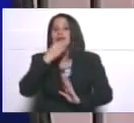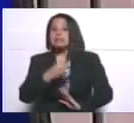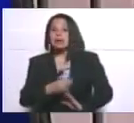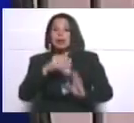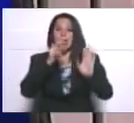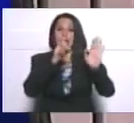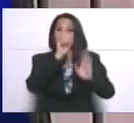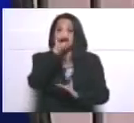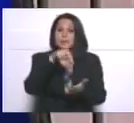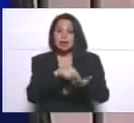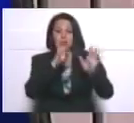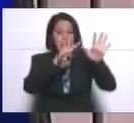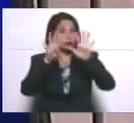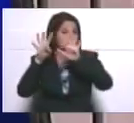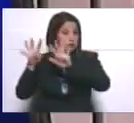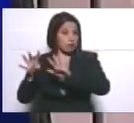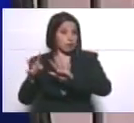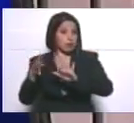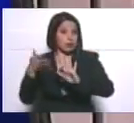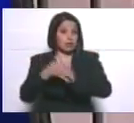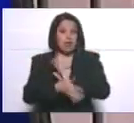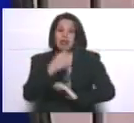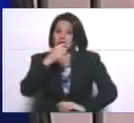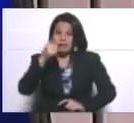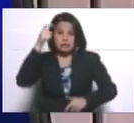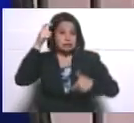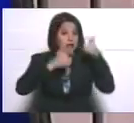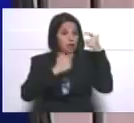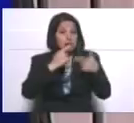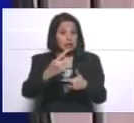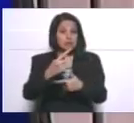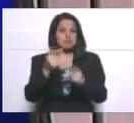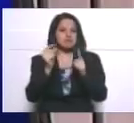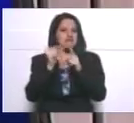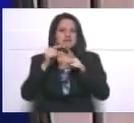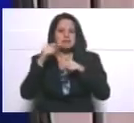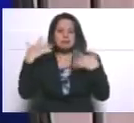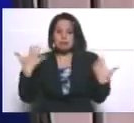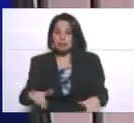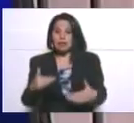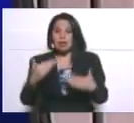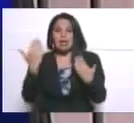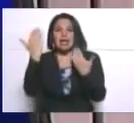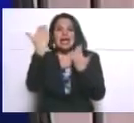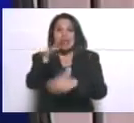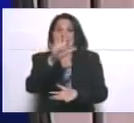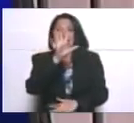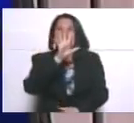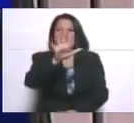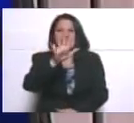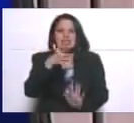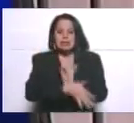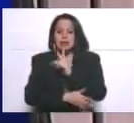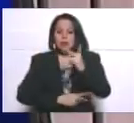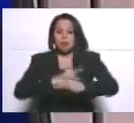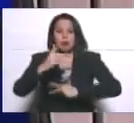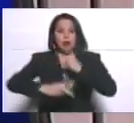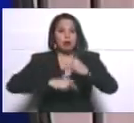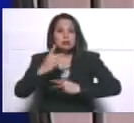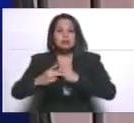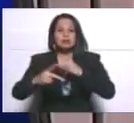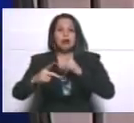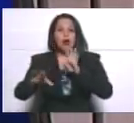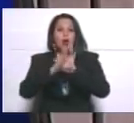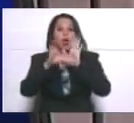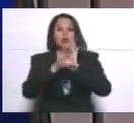99. Y dice él allí, palabras más, palabras menos, la quinta etapa. Entonces es ese proceso